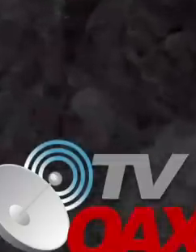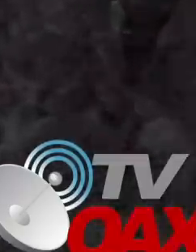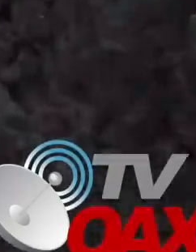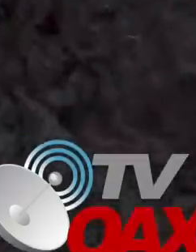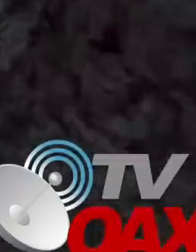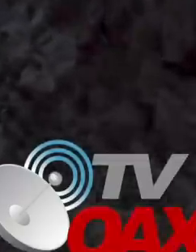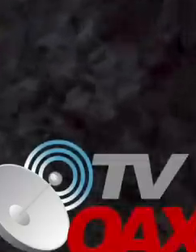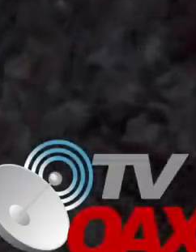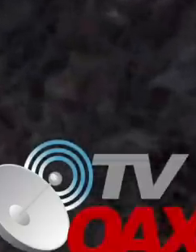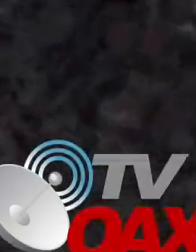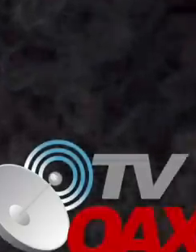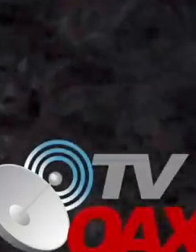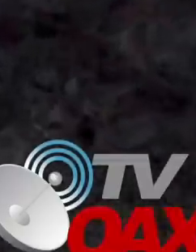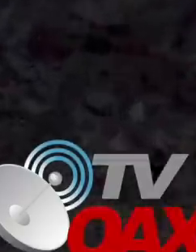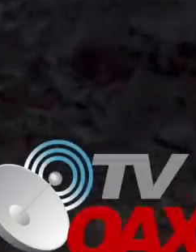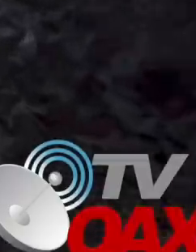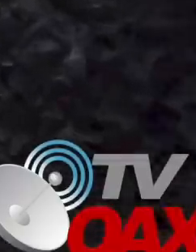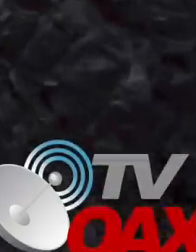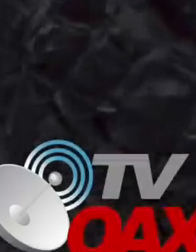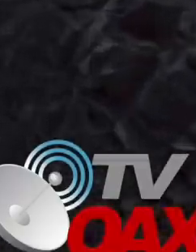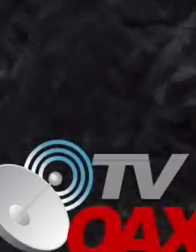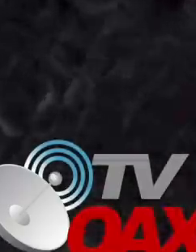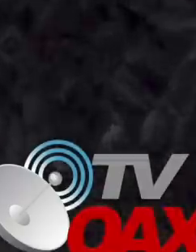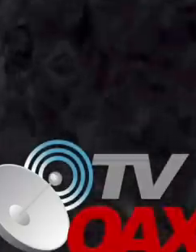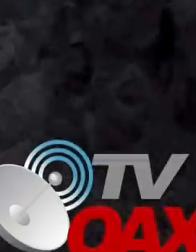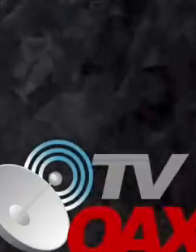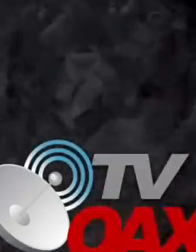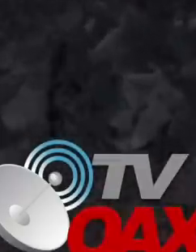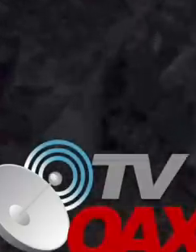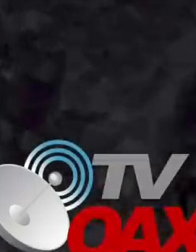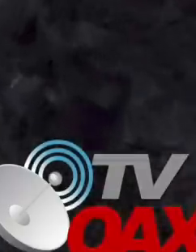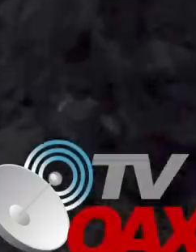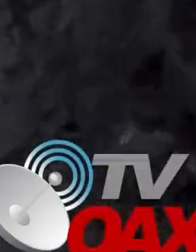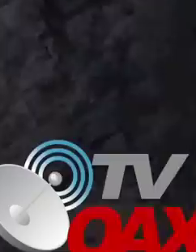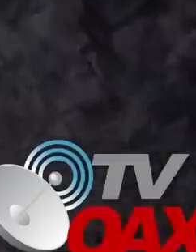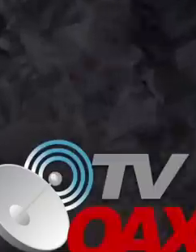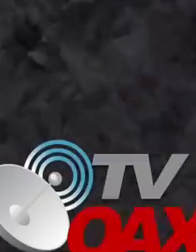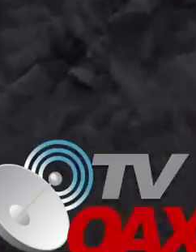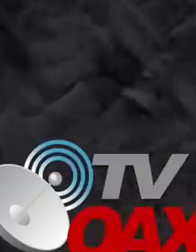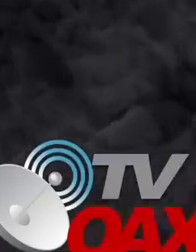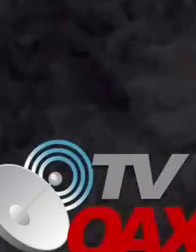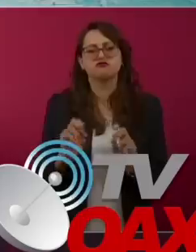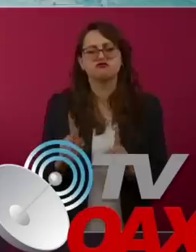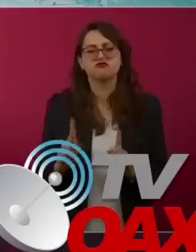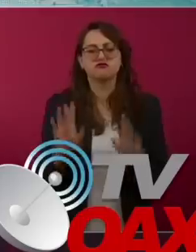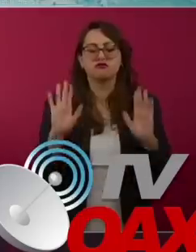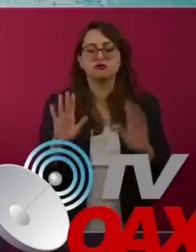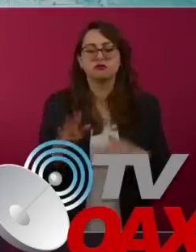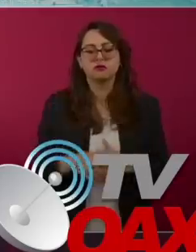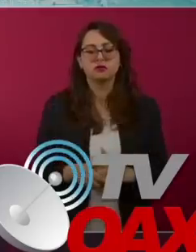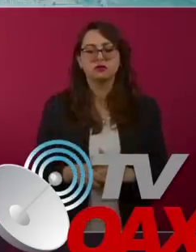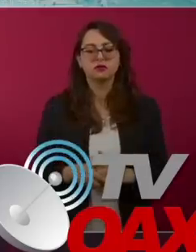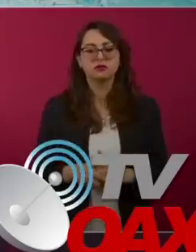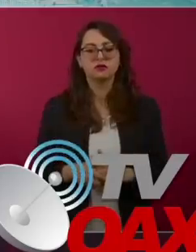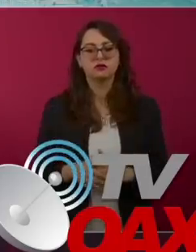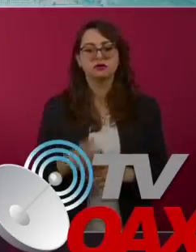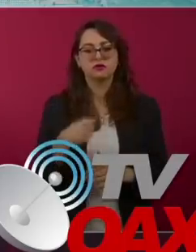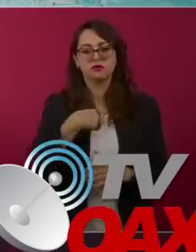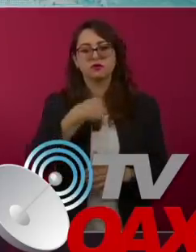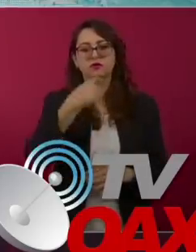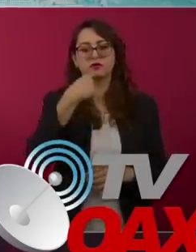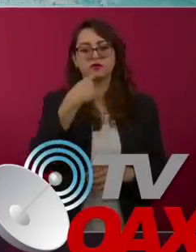las cosas cambiaron y se espera en los próximos días un arreglo amistoso entre el gobierno y la